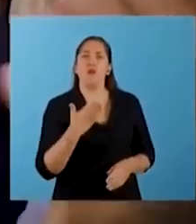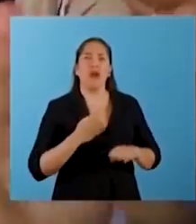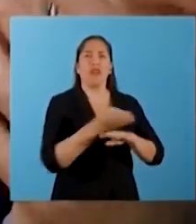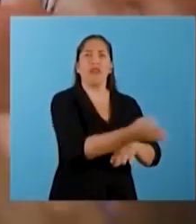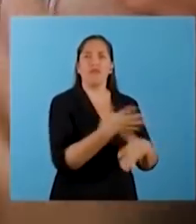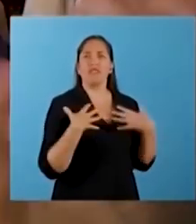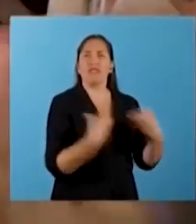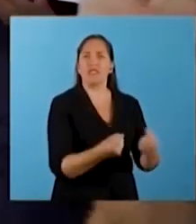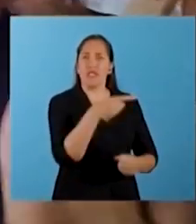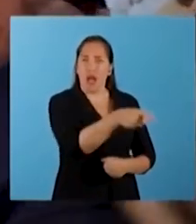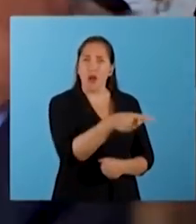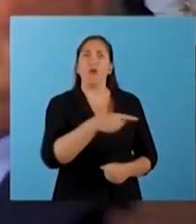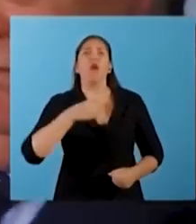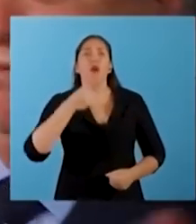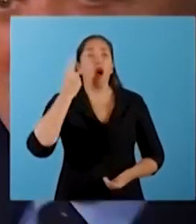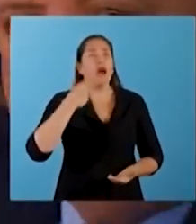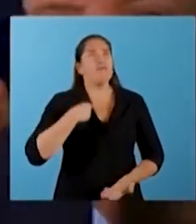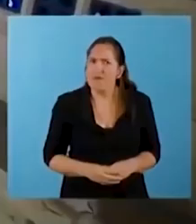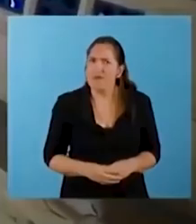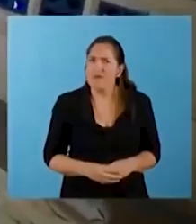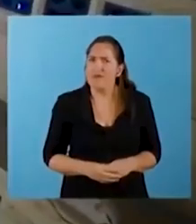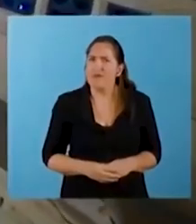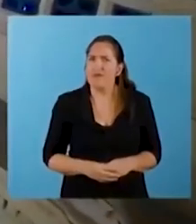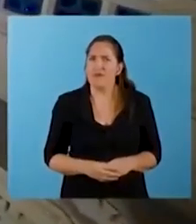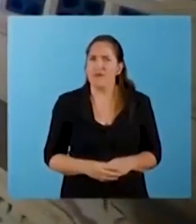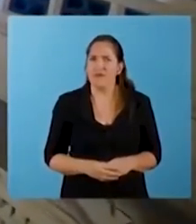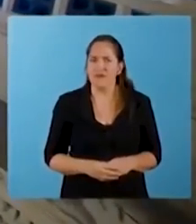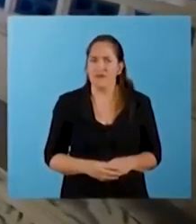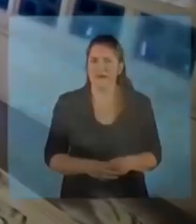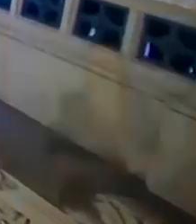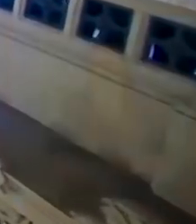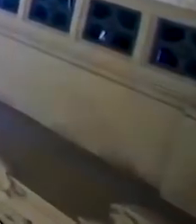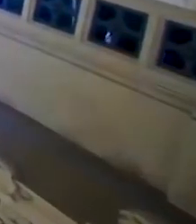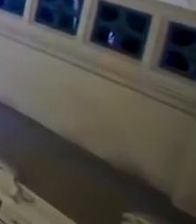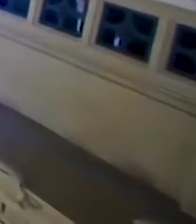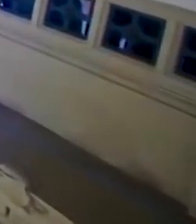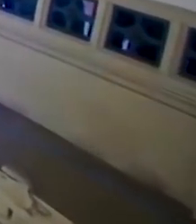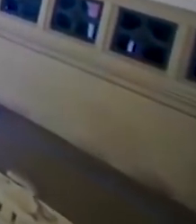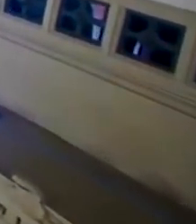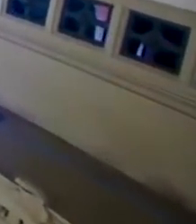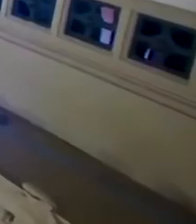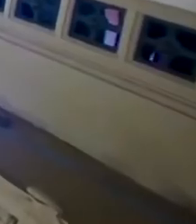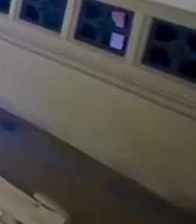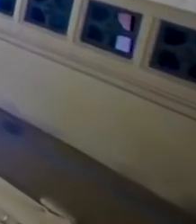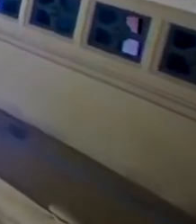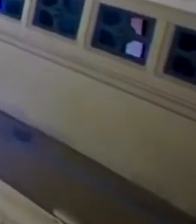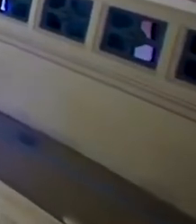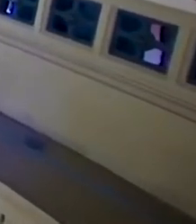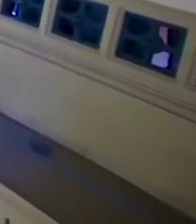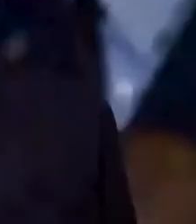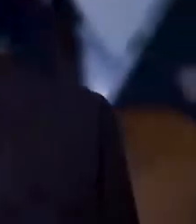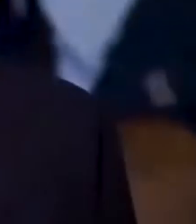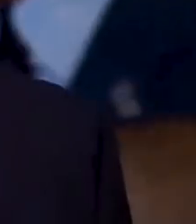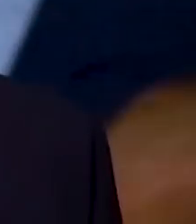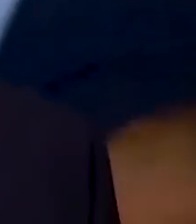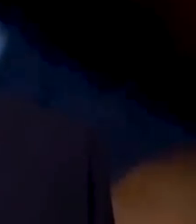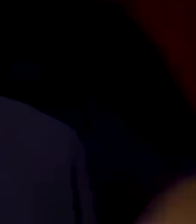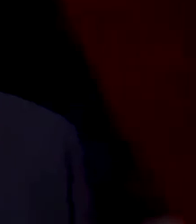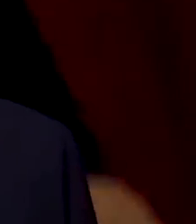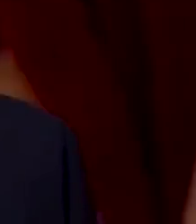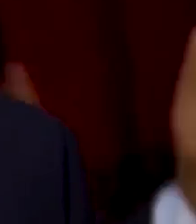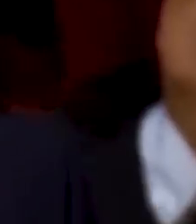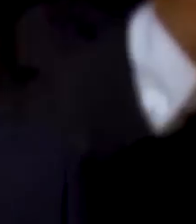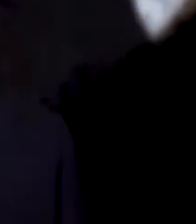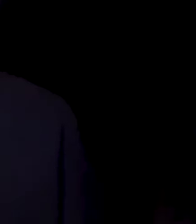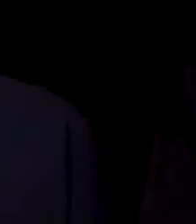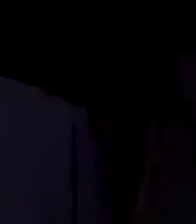Docenas de mujeres legisladoras se pusieron de pie en aplausos ante el anuncio del presidente de Argentina, Alberto Fernández, sobre su